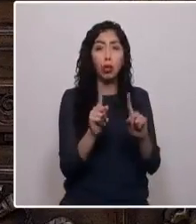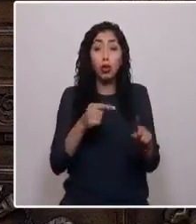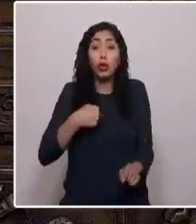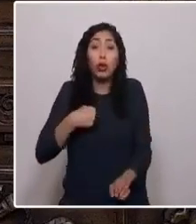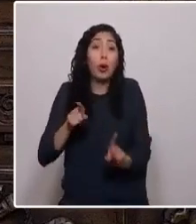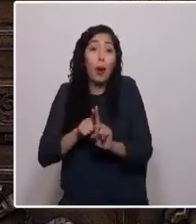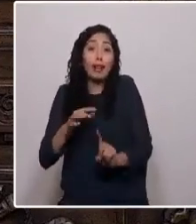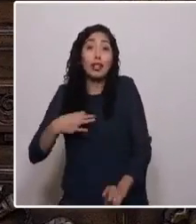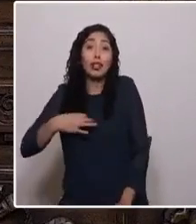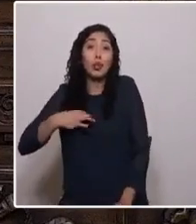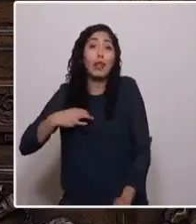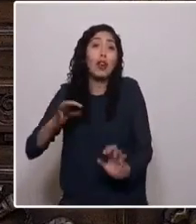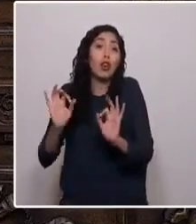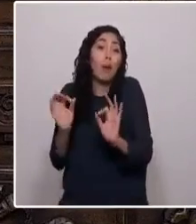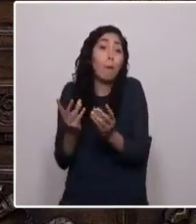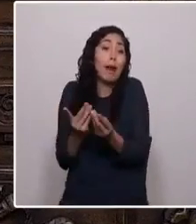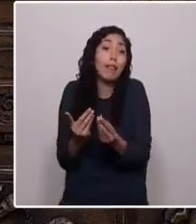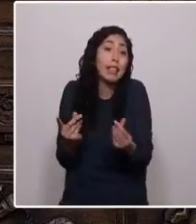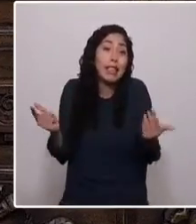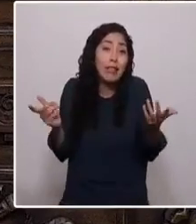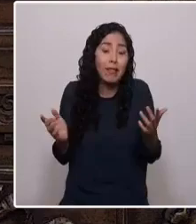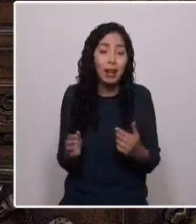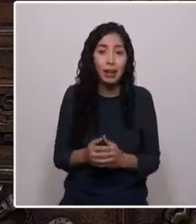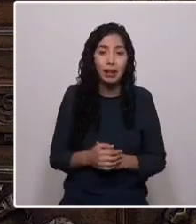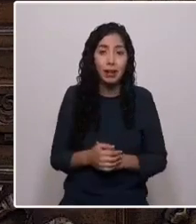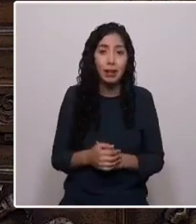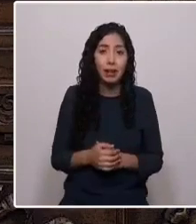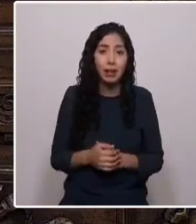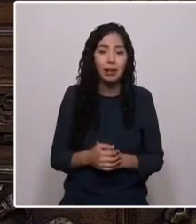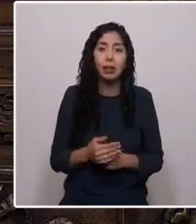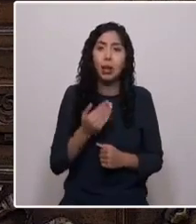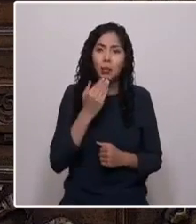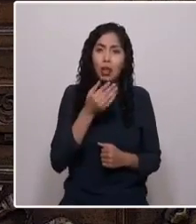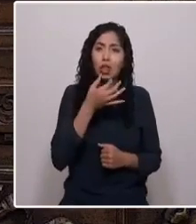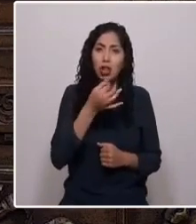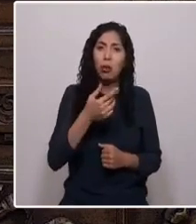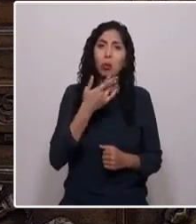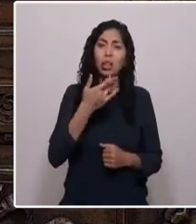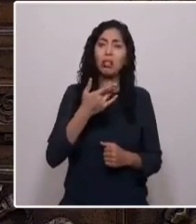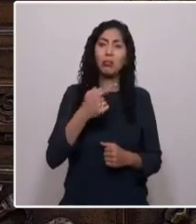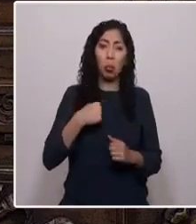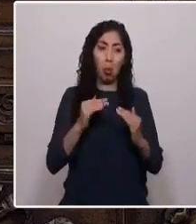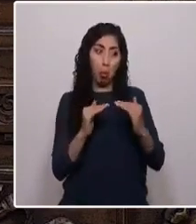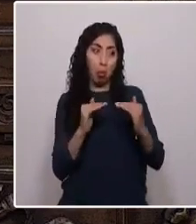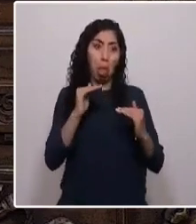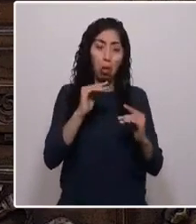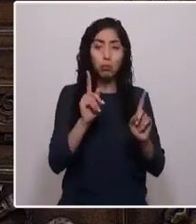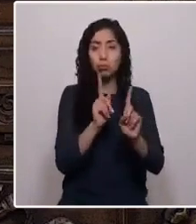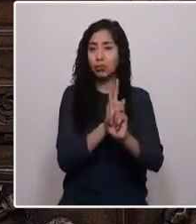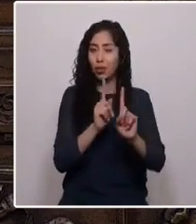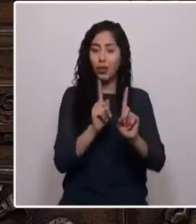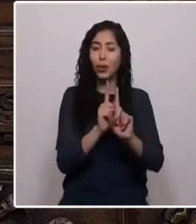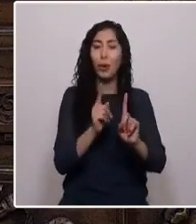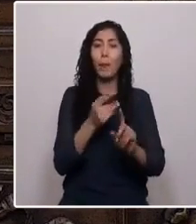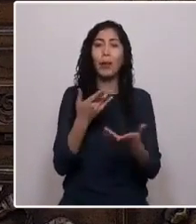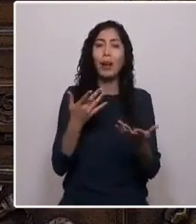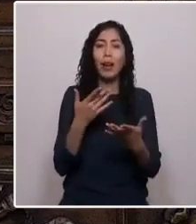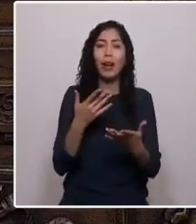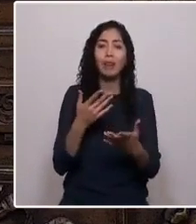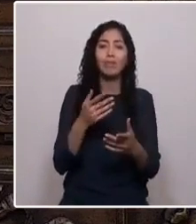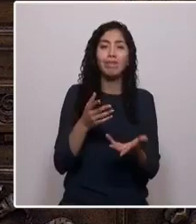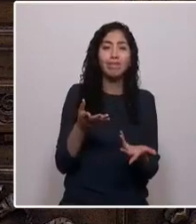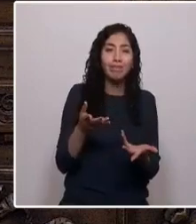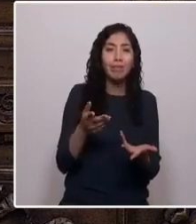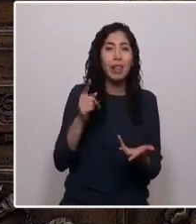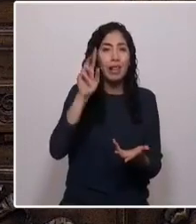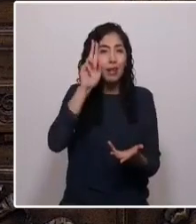muchos. Tampoco lo digo porque hay mayor o menor superioridad moral, sino para el análisis sensato, dado que a muchos